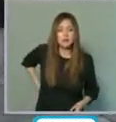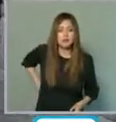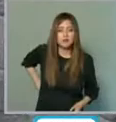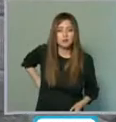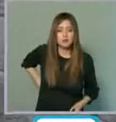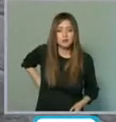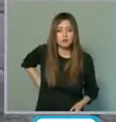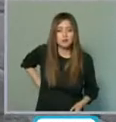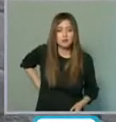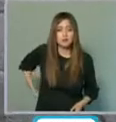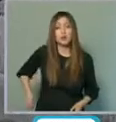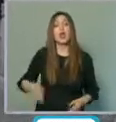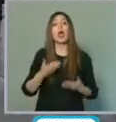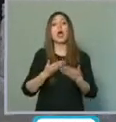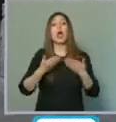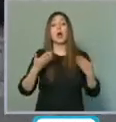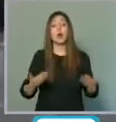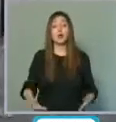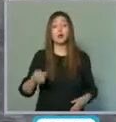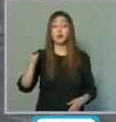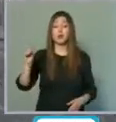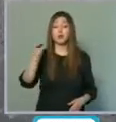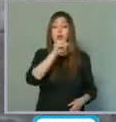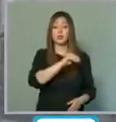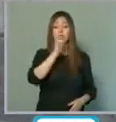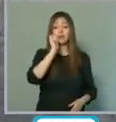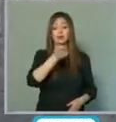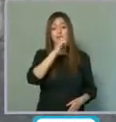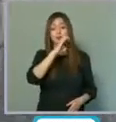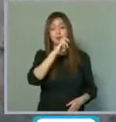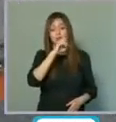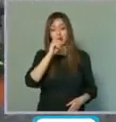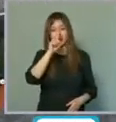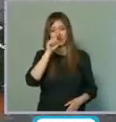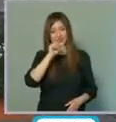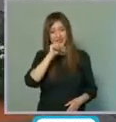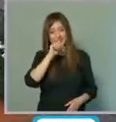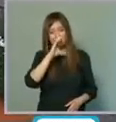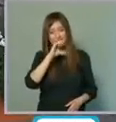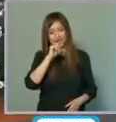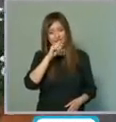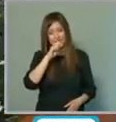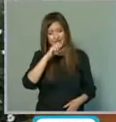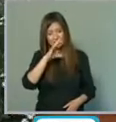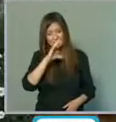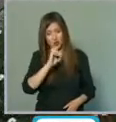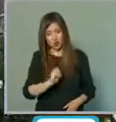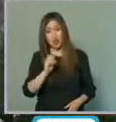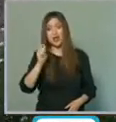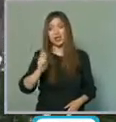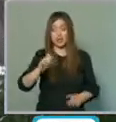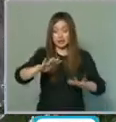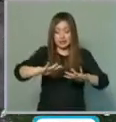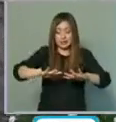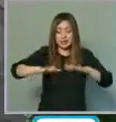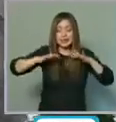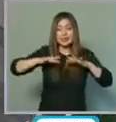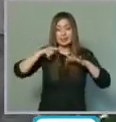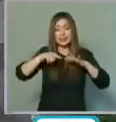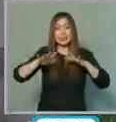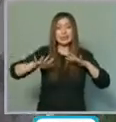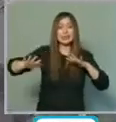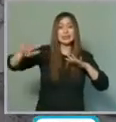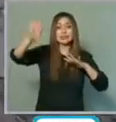Bueno, ahorita seguimos alrededor del Cerro de Zacatenco, el Cerro Guerrero, que es prácticamente, esta es la falda del Cerro Guerrero,